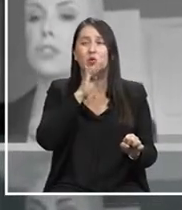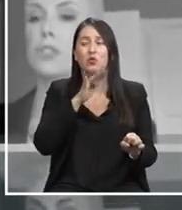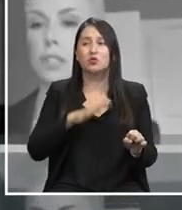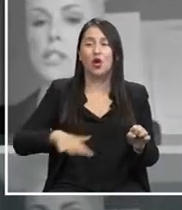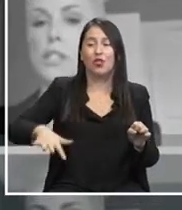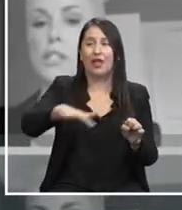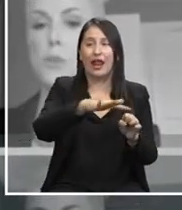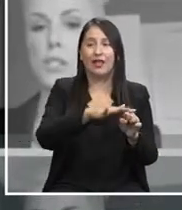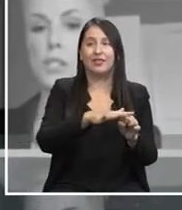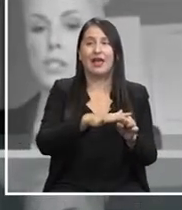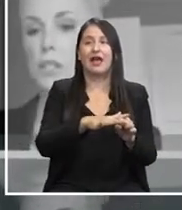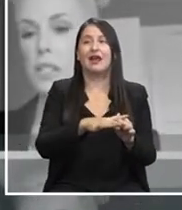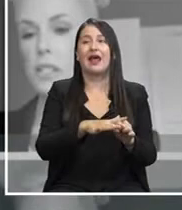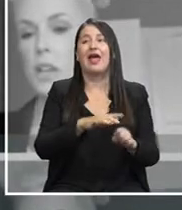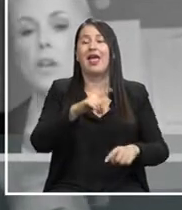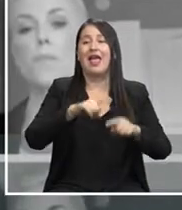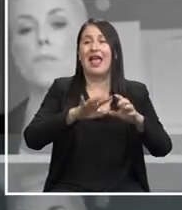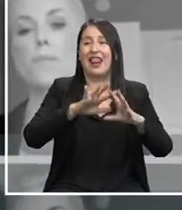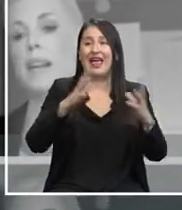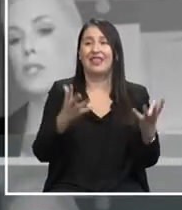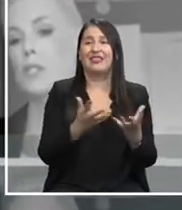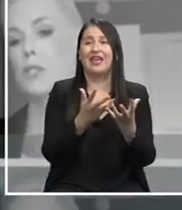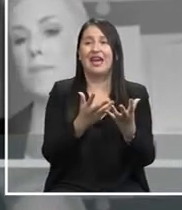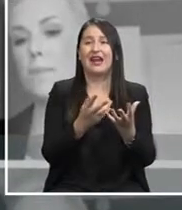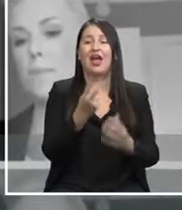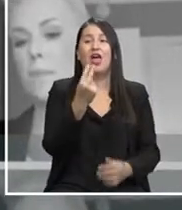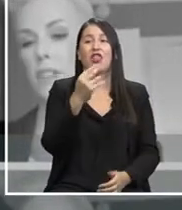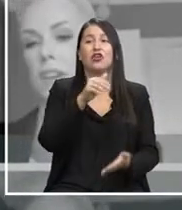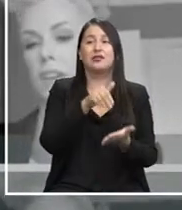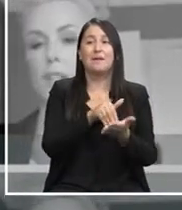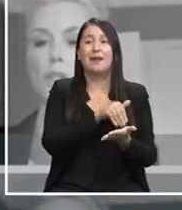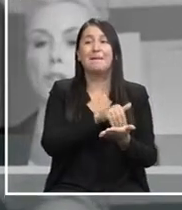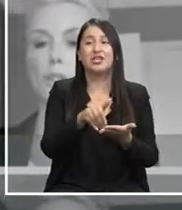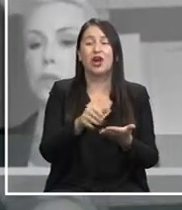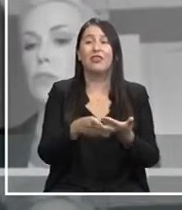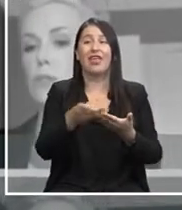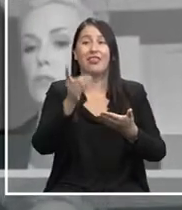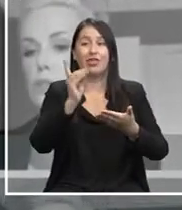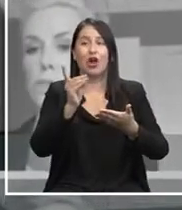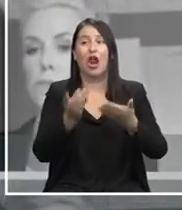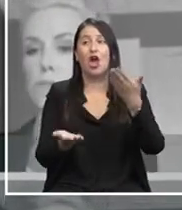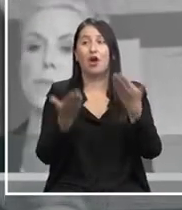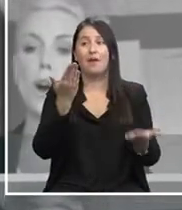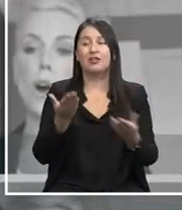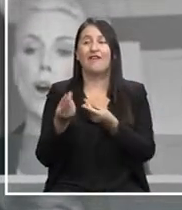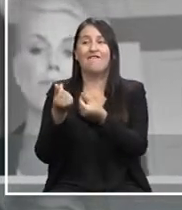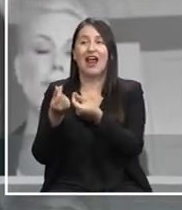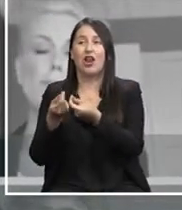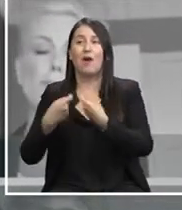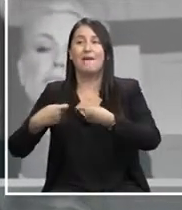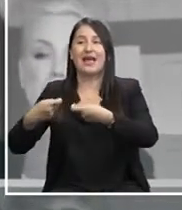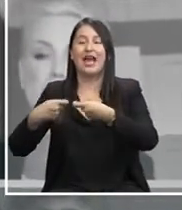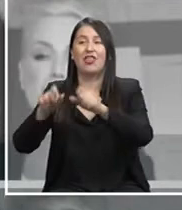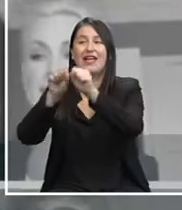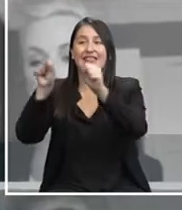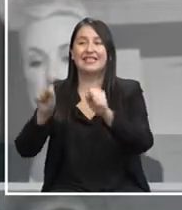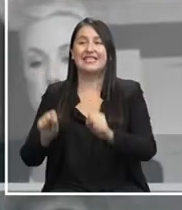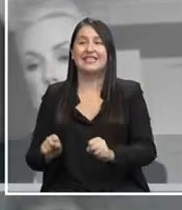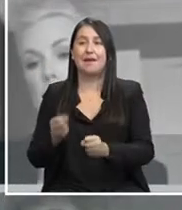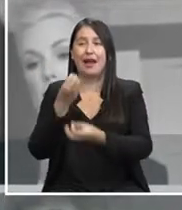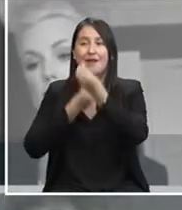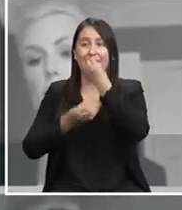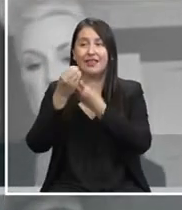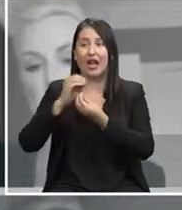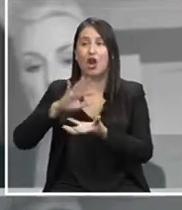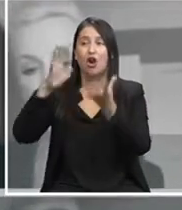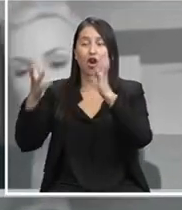en aproximadamente 12 mil millones de dólares estadounidenses en comparación con un valor de mercado del sistema alimentario global